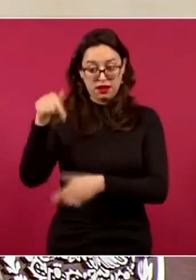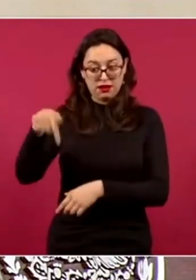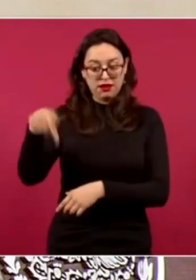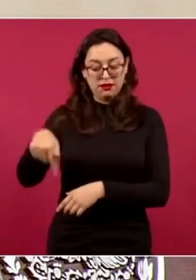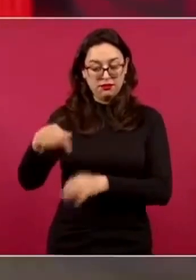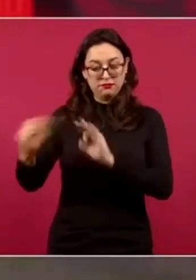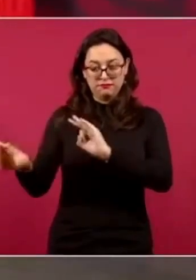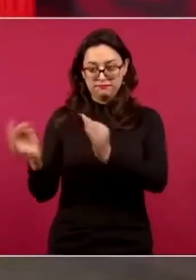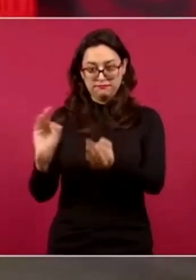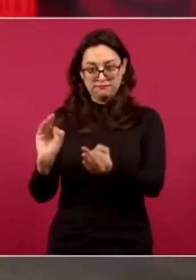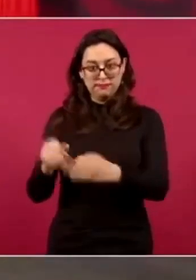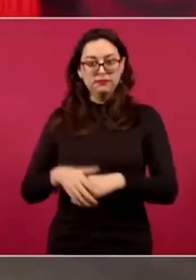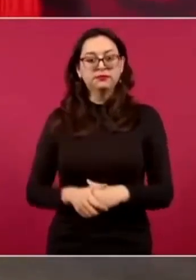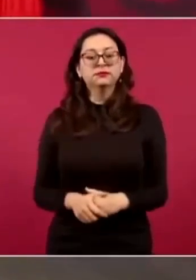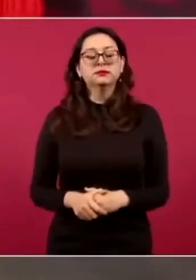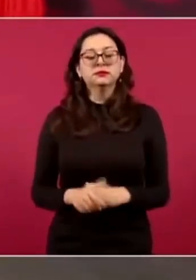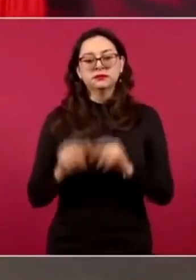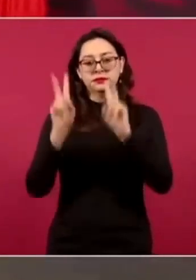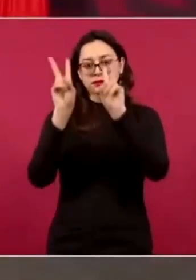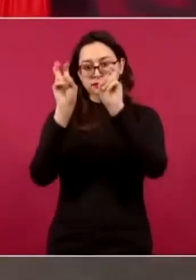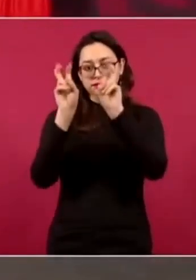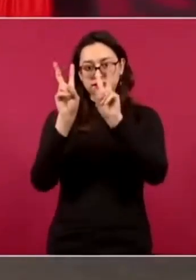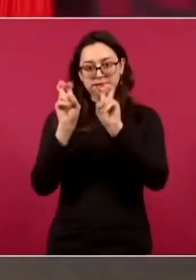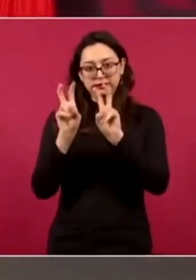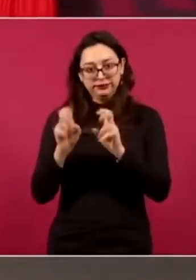Se van a tratar varios temas.